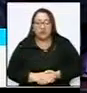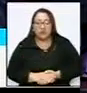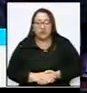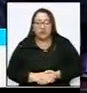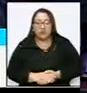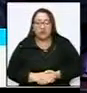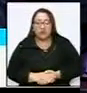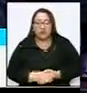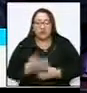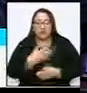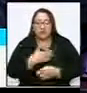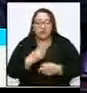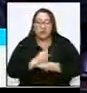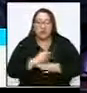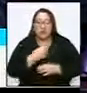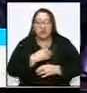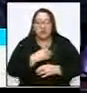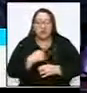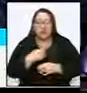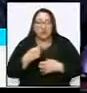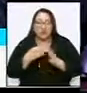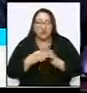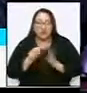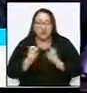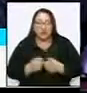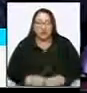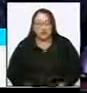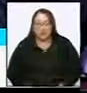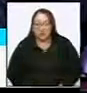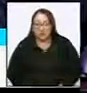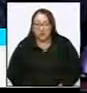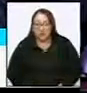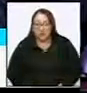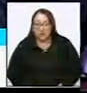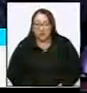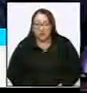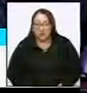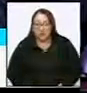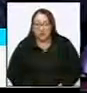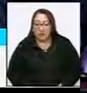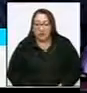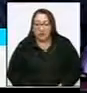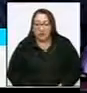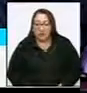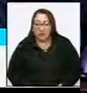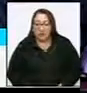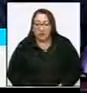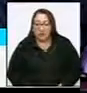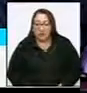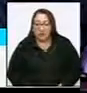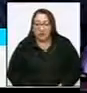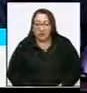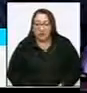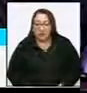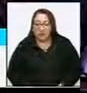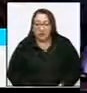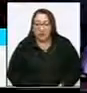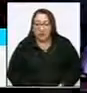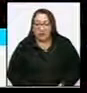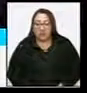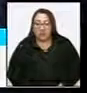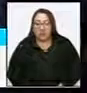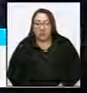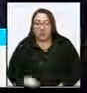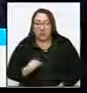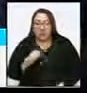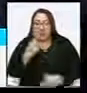presidente del Consejo de Ministros puede plantear al Congreso una cuestión de confianza a nombre del Consejo, y si la confianza,